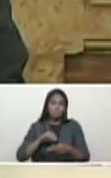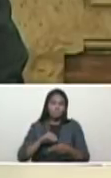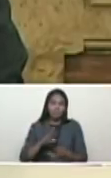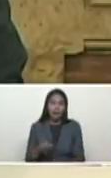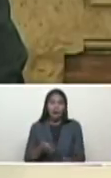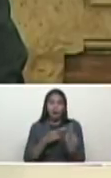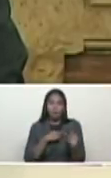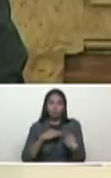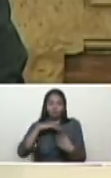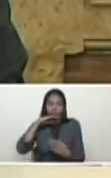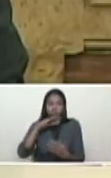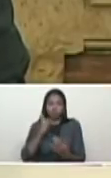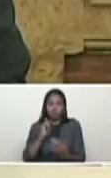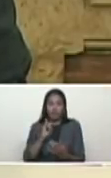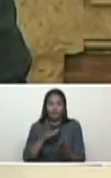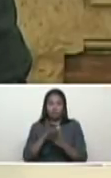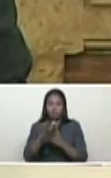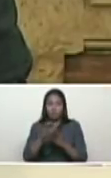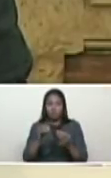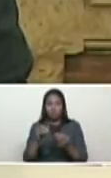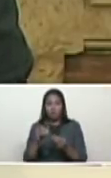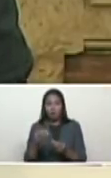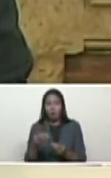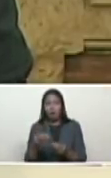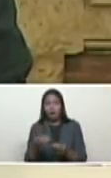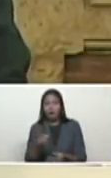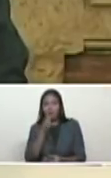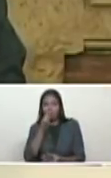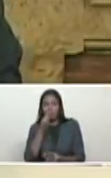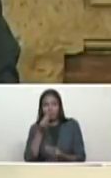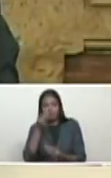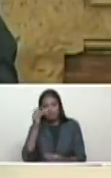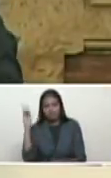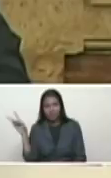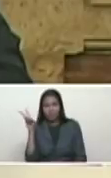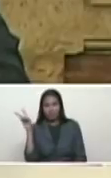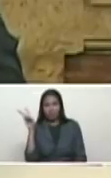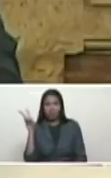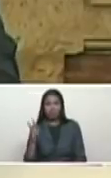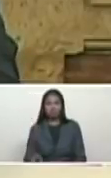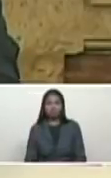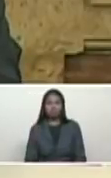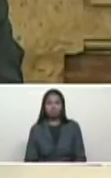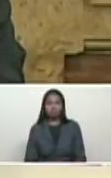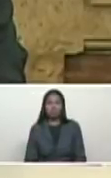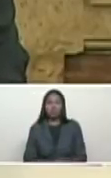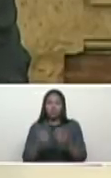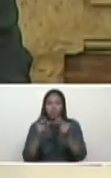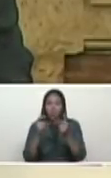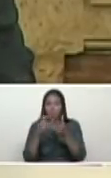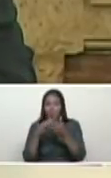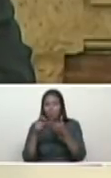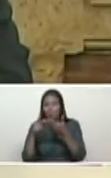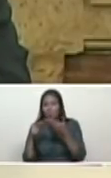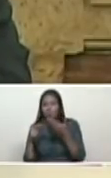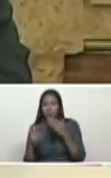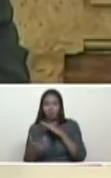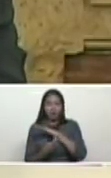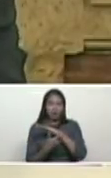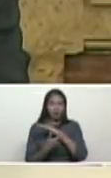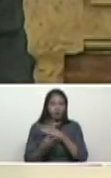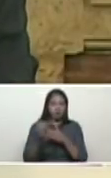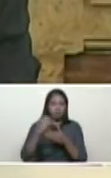y la soberanía agroalimentaria de venezuela así como la activación de todos los motores tecnológicos